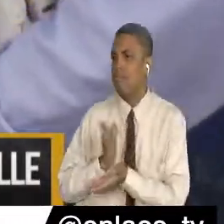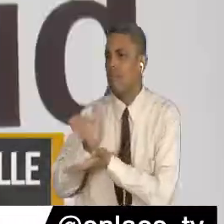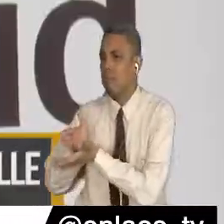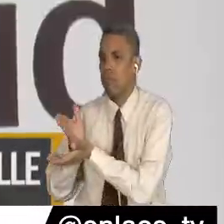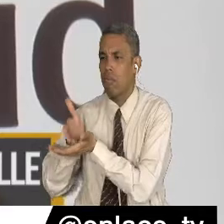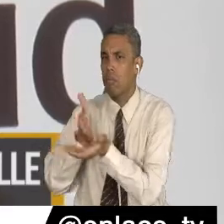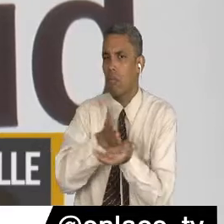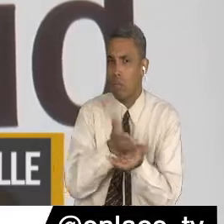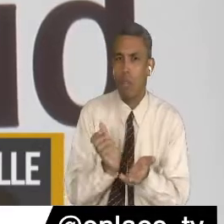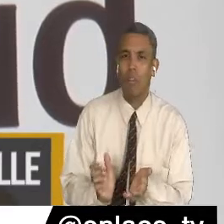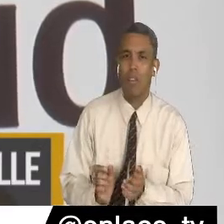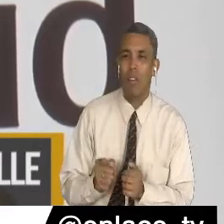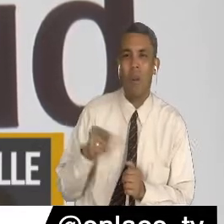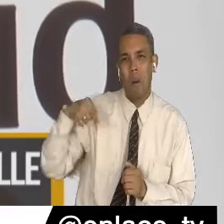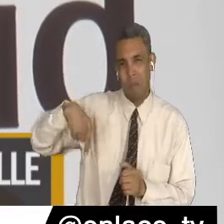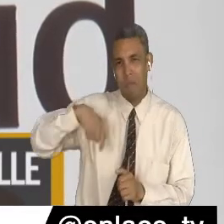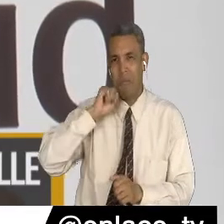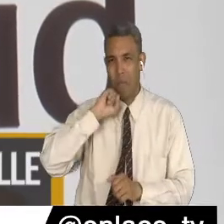mariscos. Evidentemente,